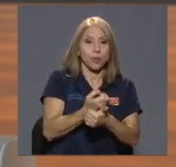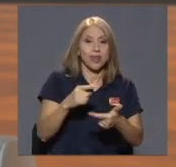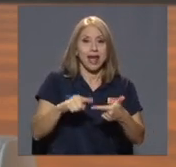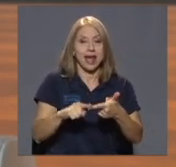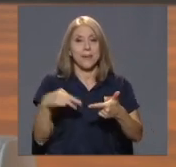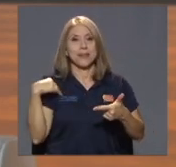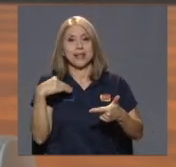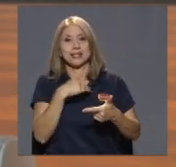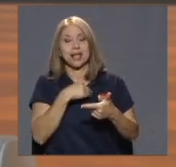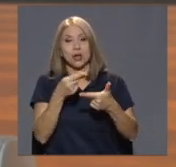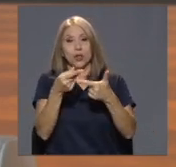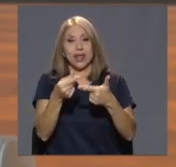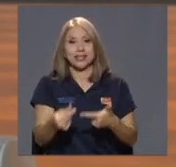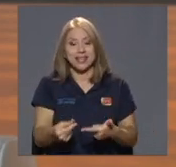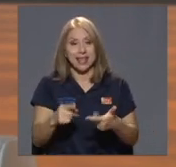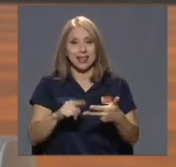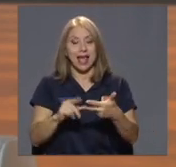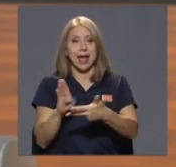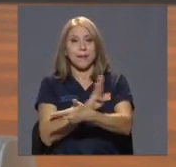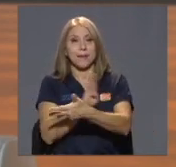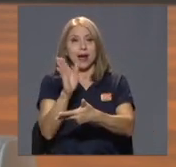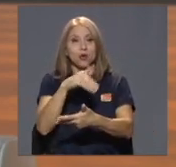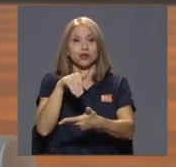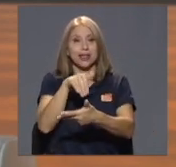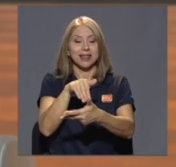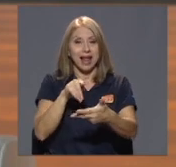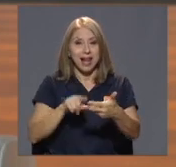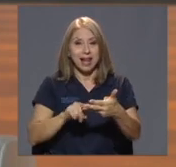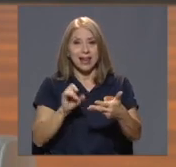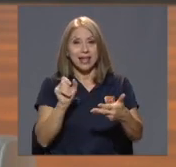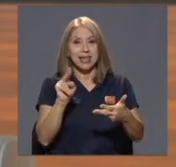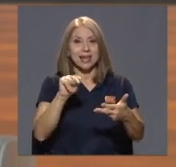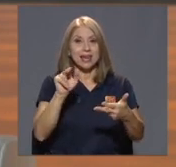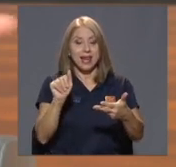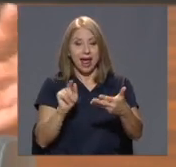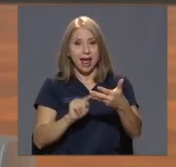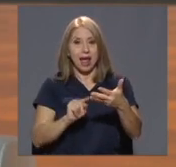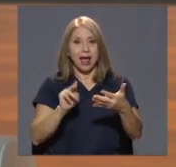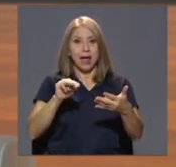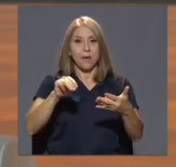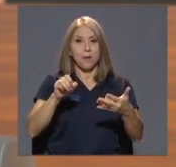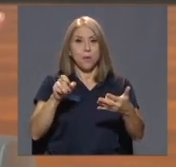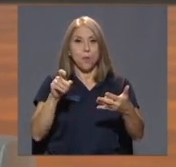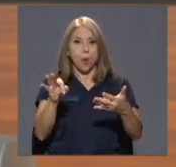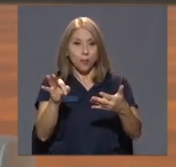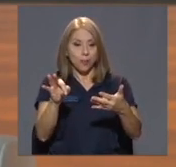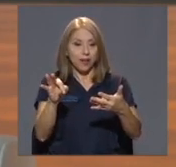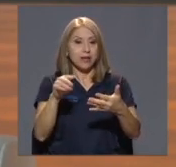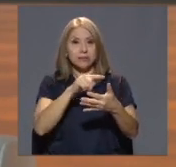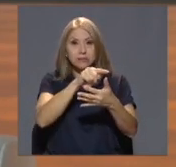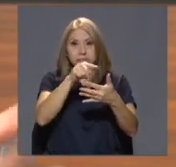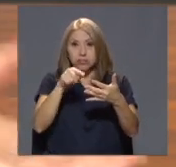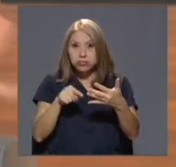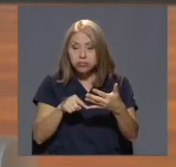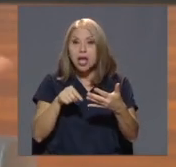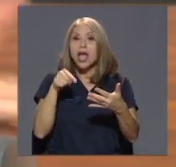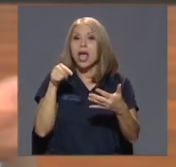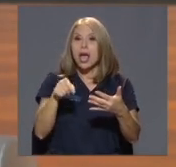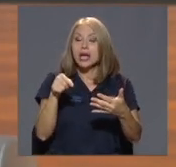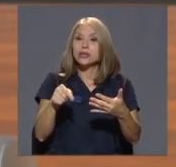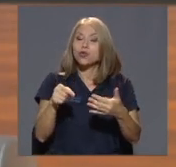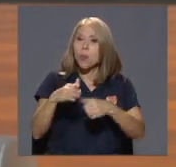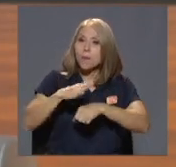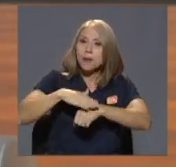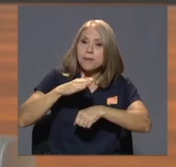está el INAH incluso, está el MOP en términos de infraestructura. Entonces eso nos permite tener una